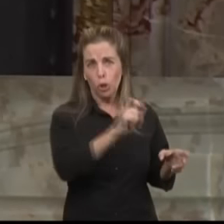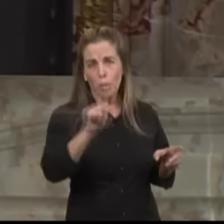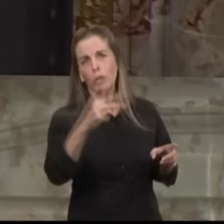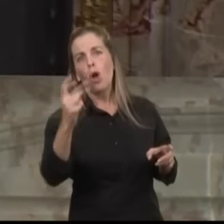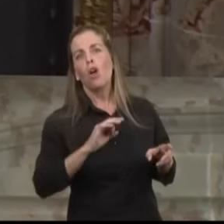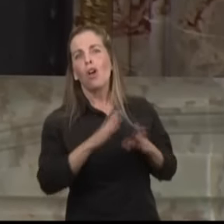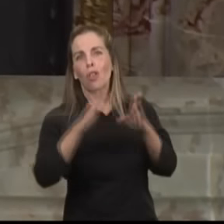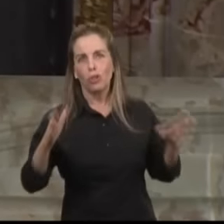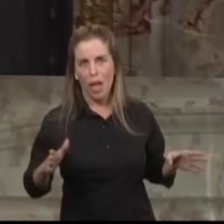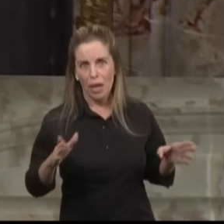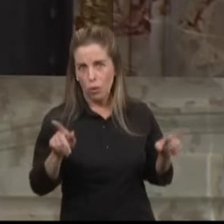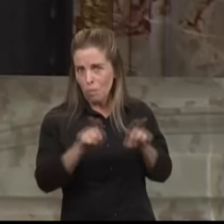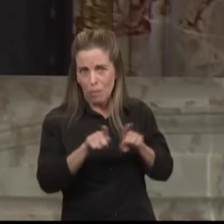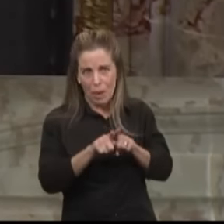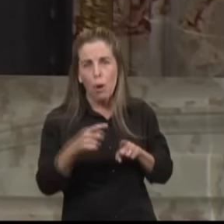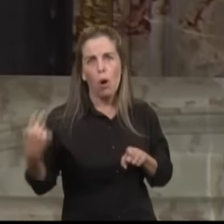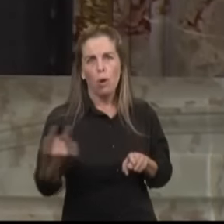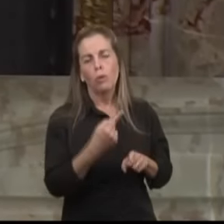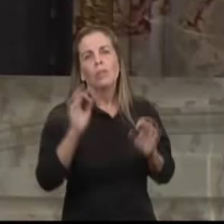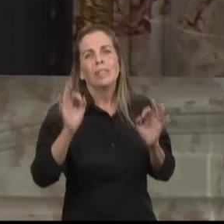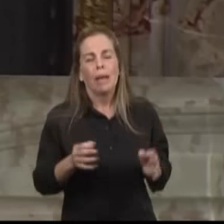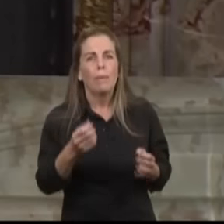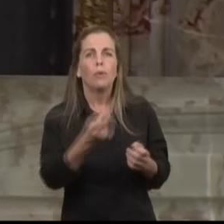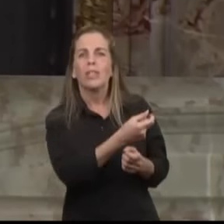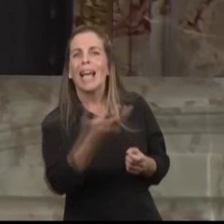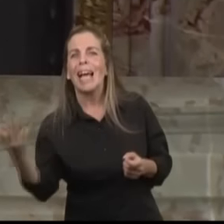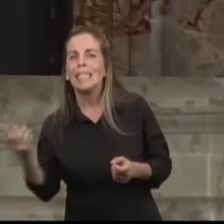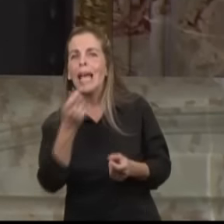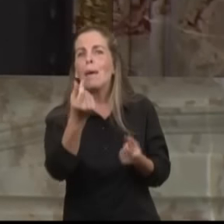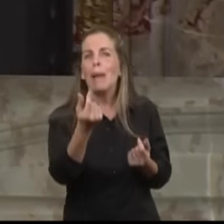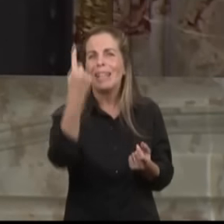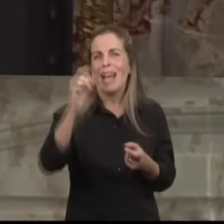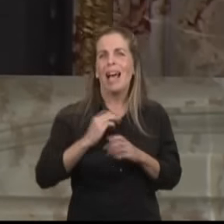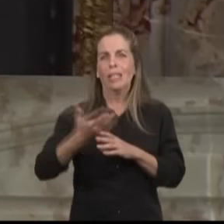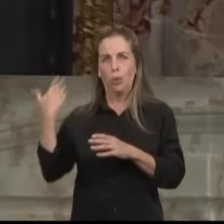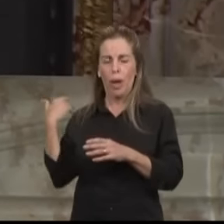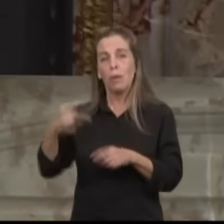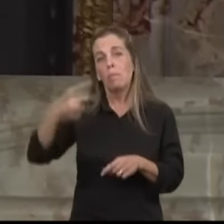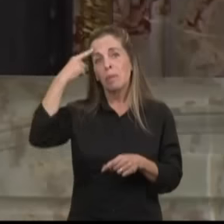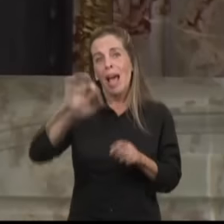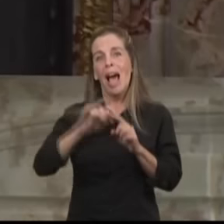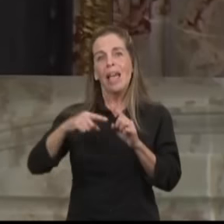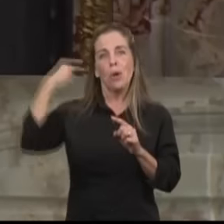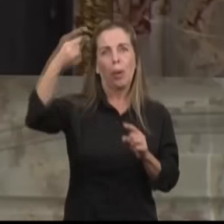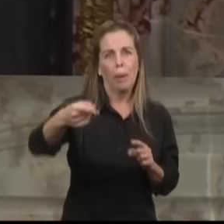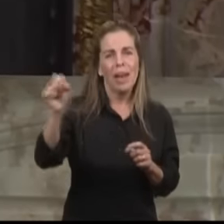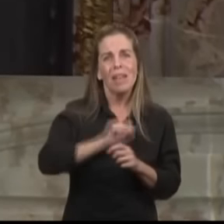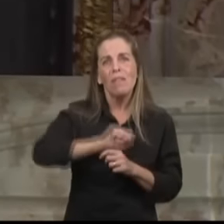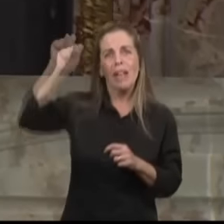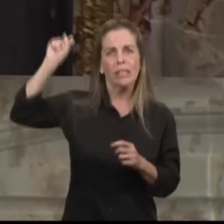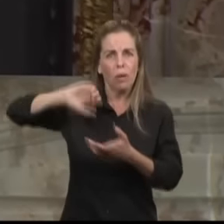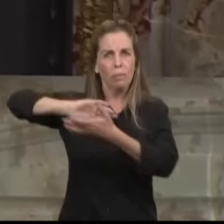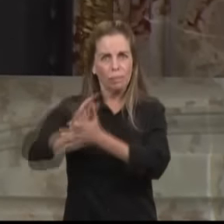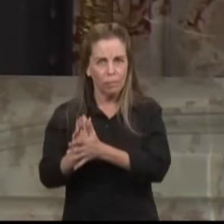En línea con esto, nosotros fijamos la cantidad de dinero hace un año, lo que hará que para el año que viene la inflación desaparezca por